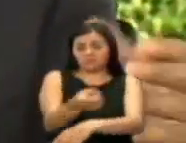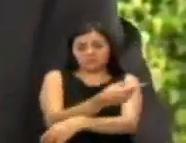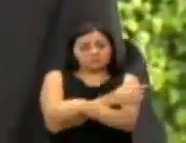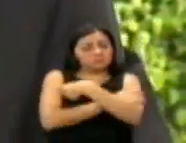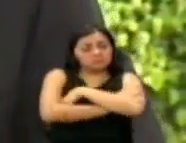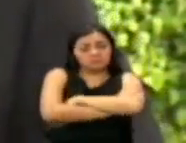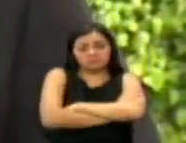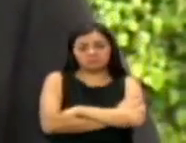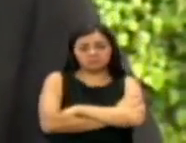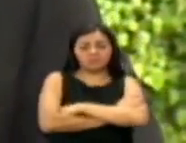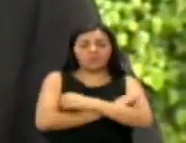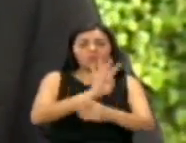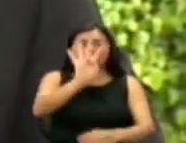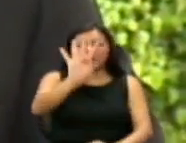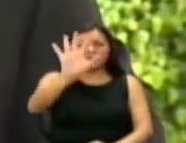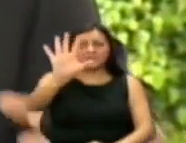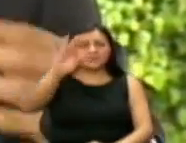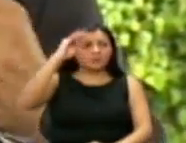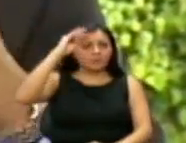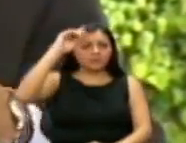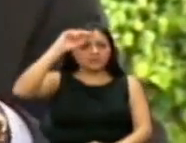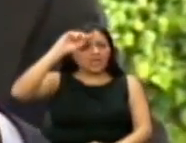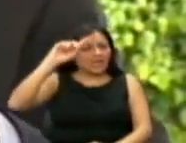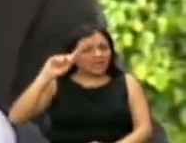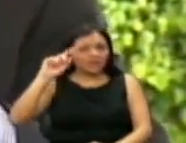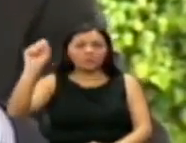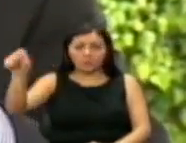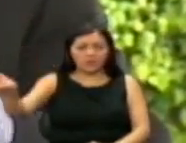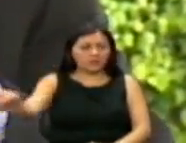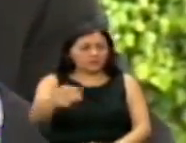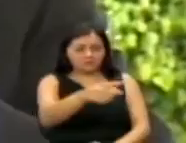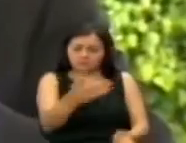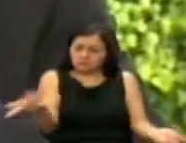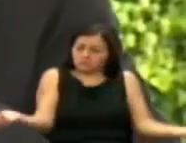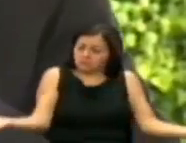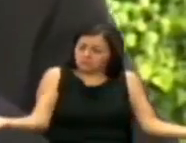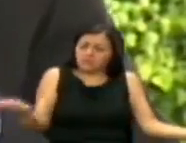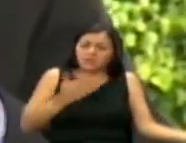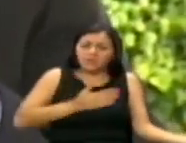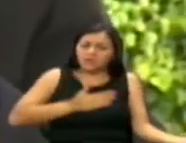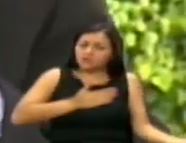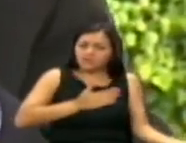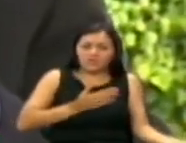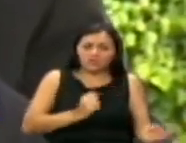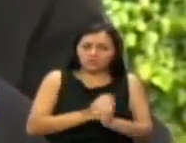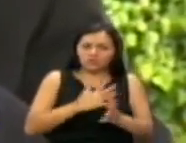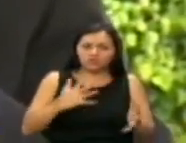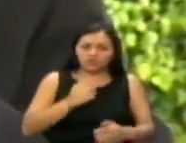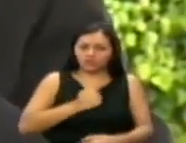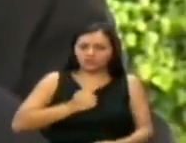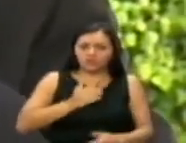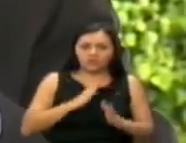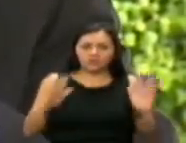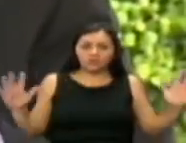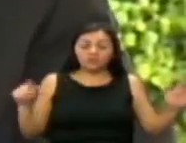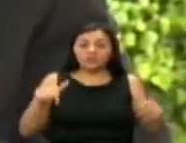45 policías heridos, por favor. Y es más irresponsable esto. En el momento que vive el país, no solo de un año económico durísimo, le insisto,